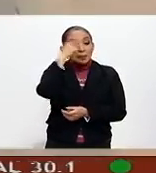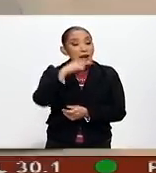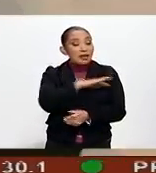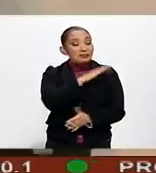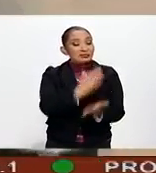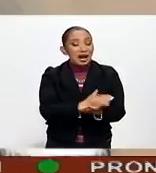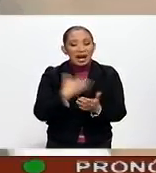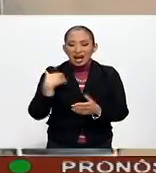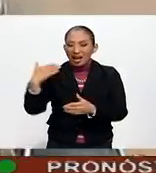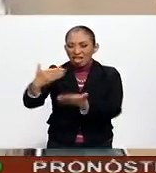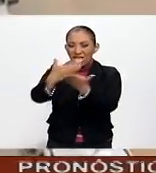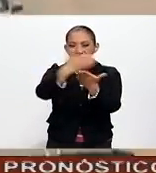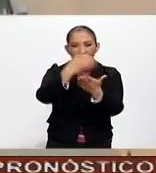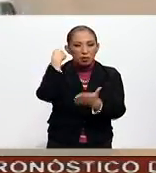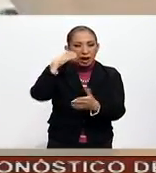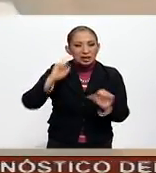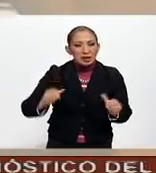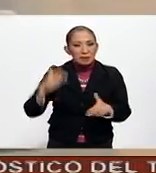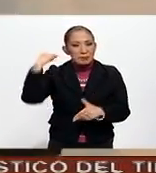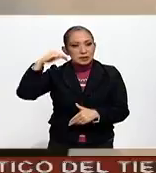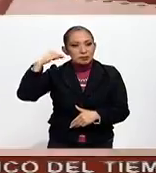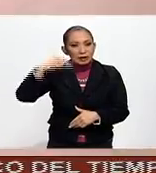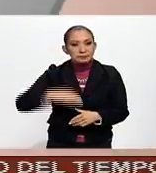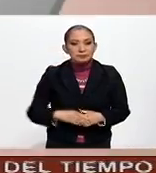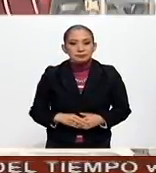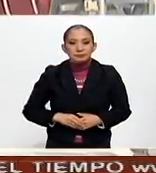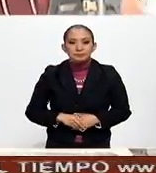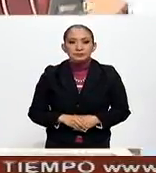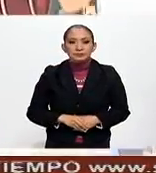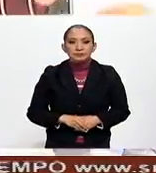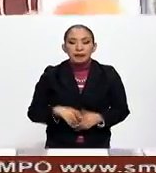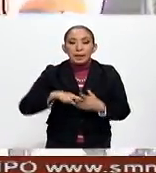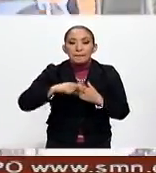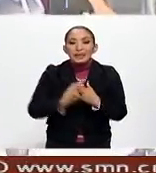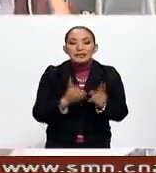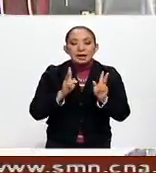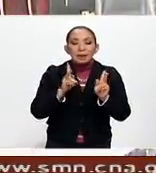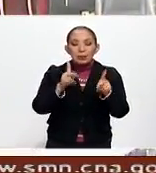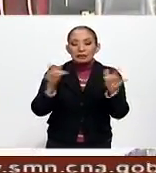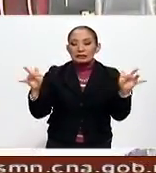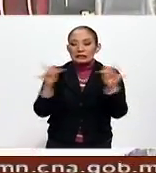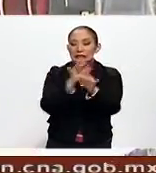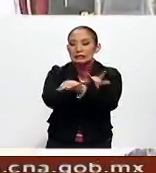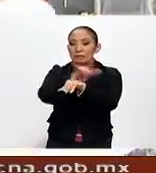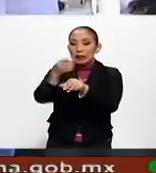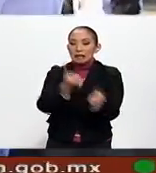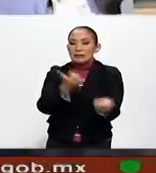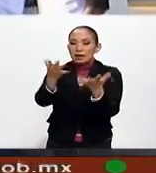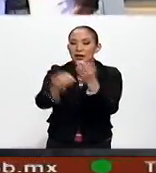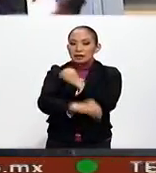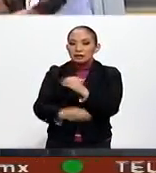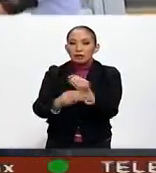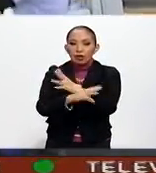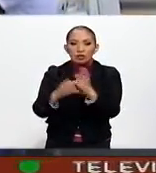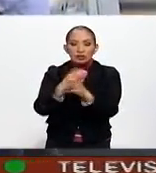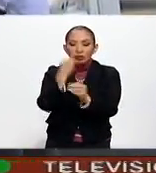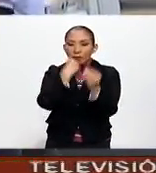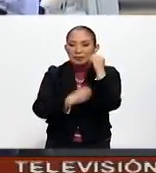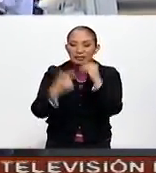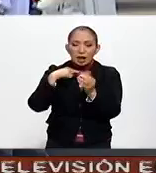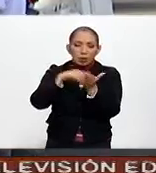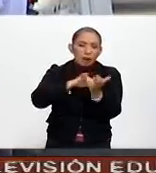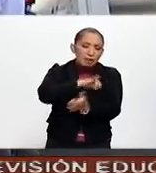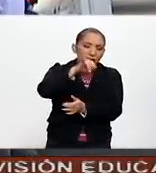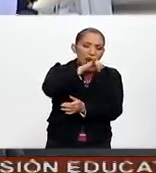ponga fin a los bloqueos en Oaxaca, Chiapas y Michoacán. Inicia el puente aéreo para cubrir necesidades alimentarias en las zonas